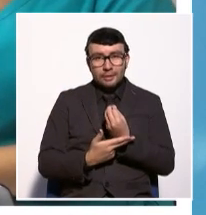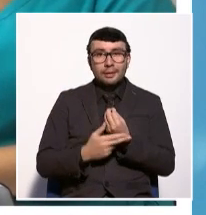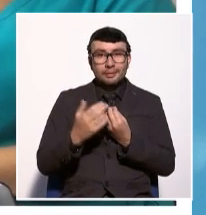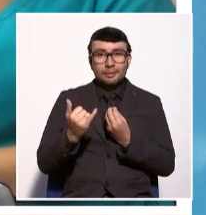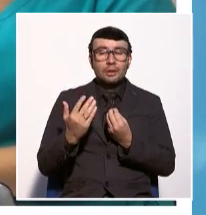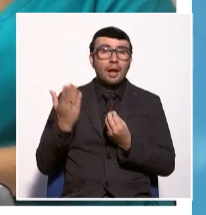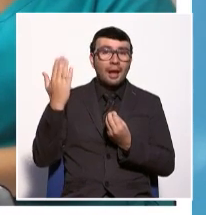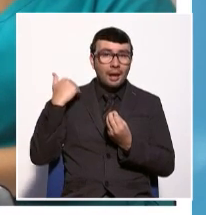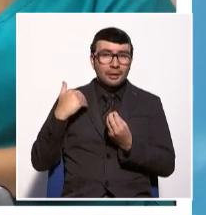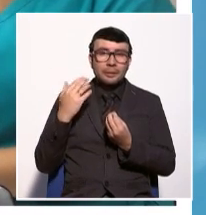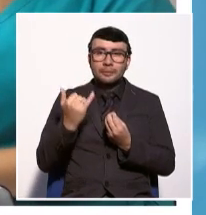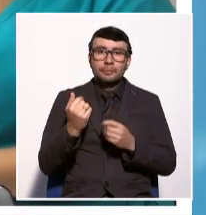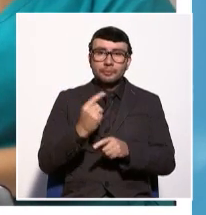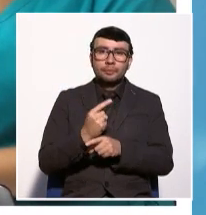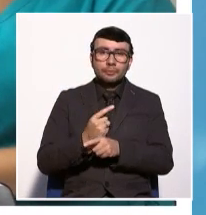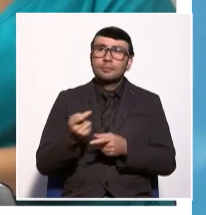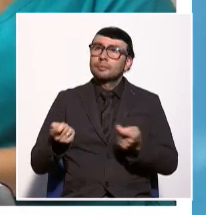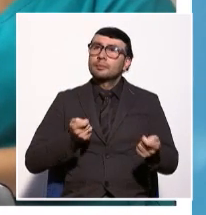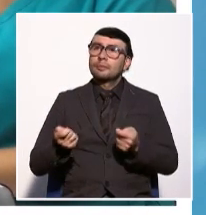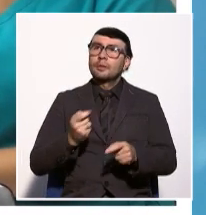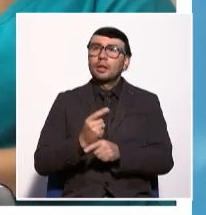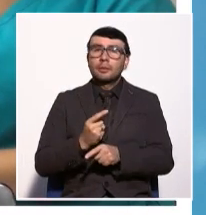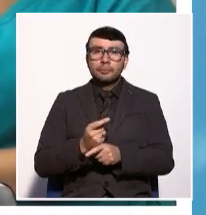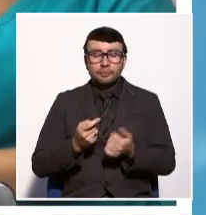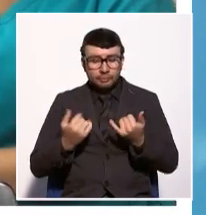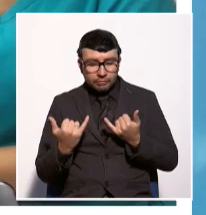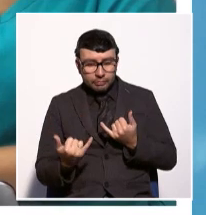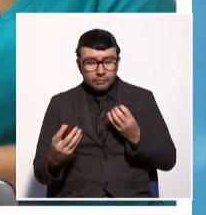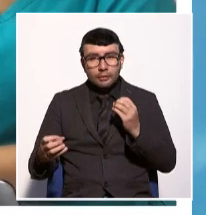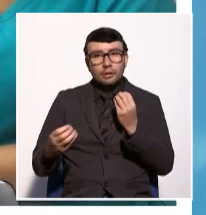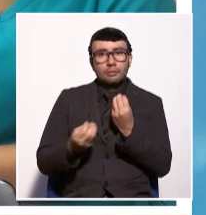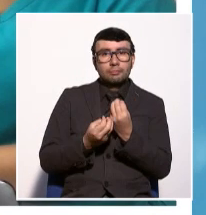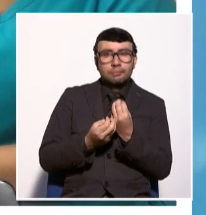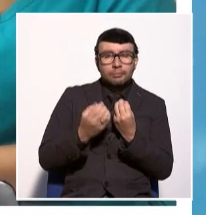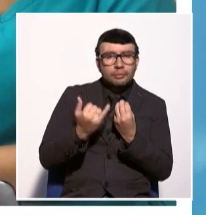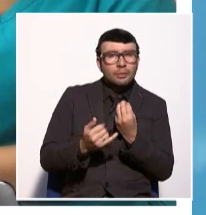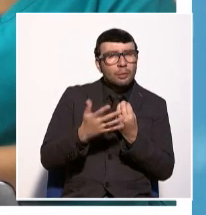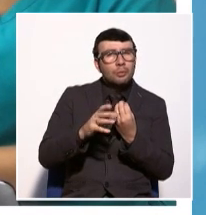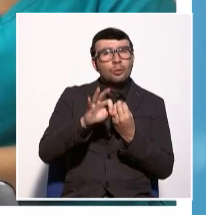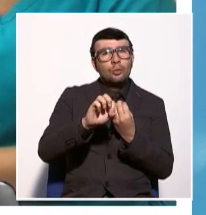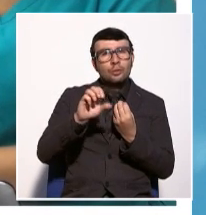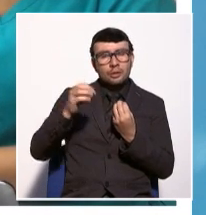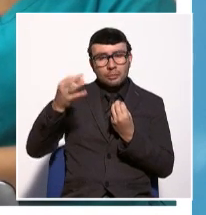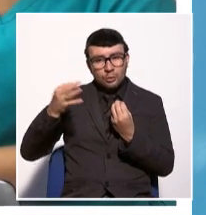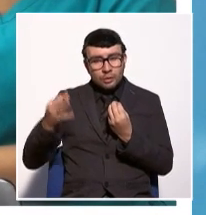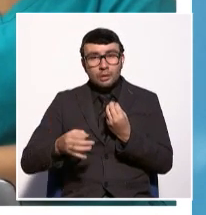con un reporte mixto colocarse el 80%